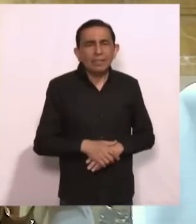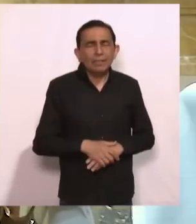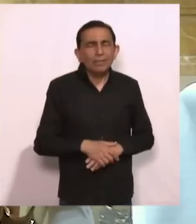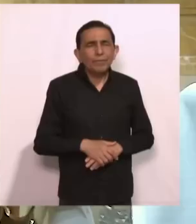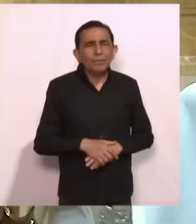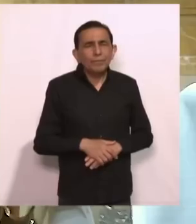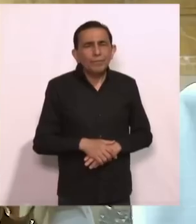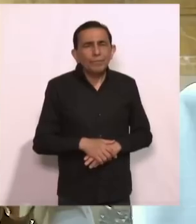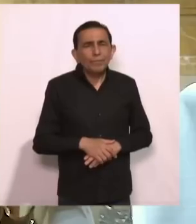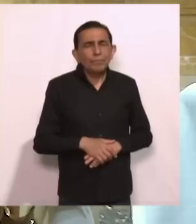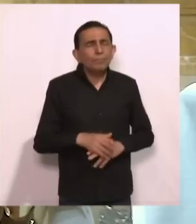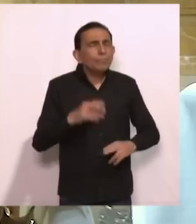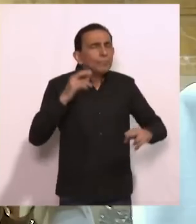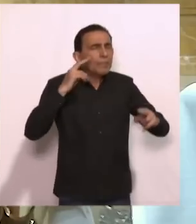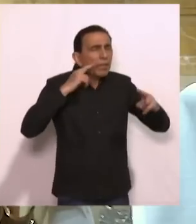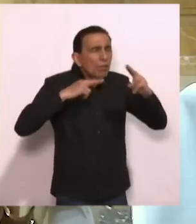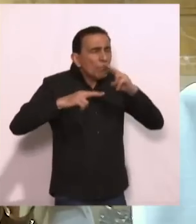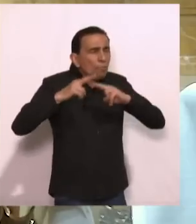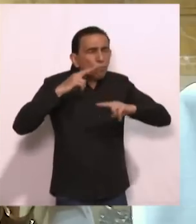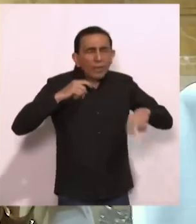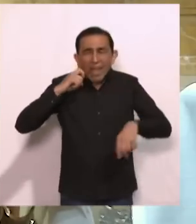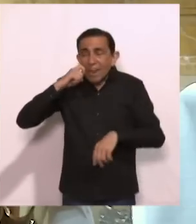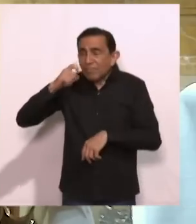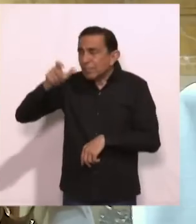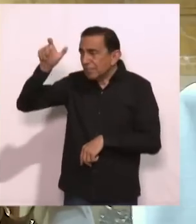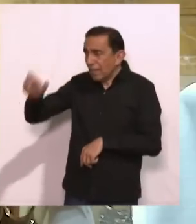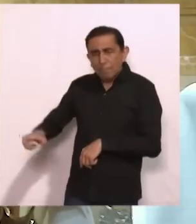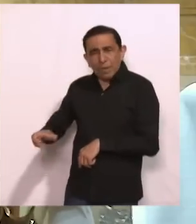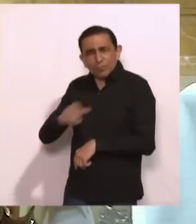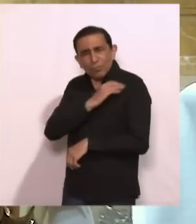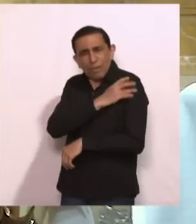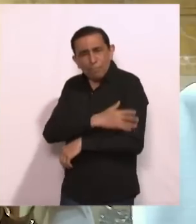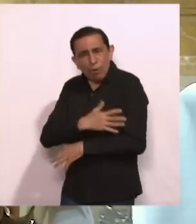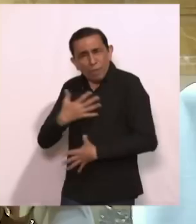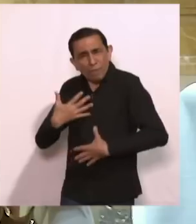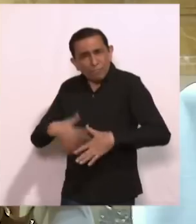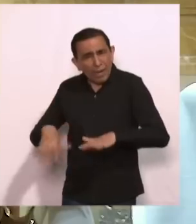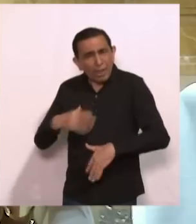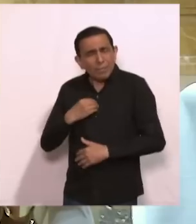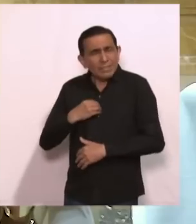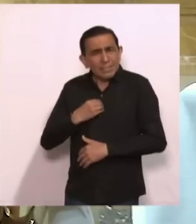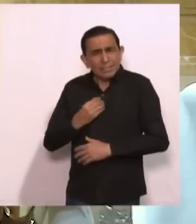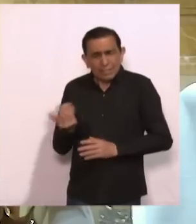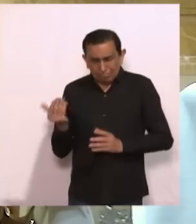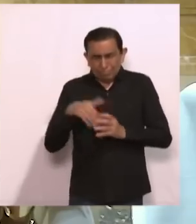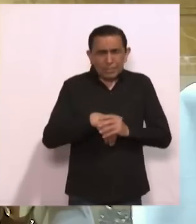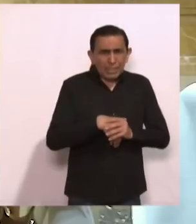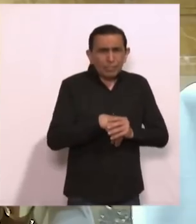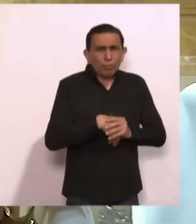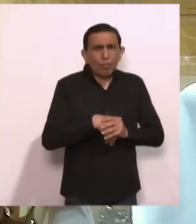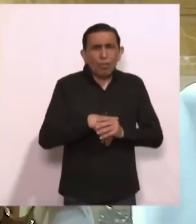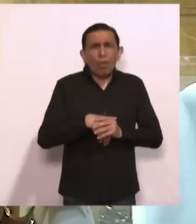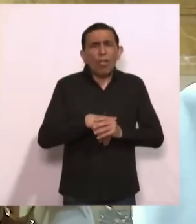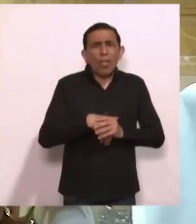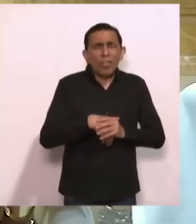buscar tener amistad con los más pobres, con los más frágiles, que se sientan en la iglesia en comunidad, que